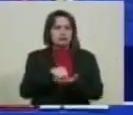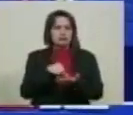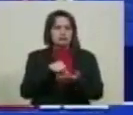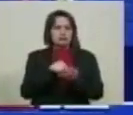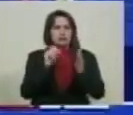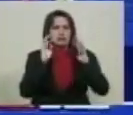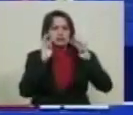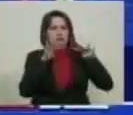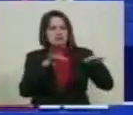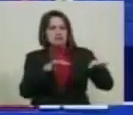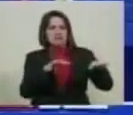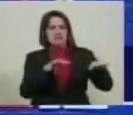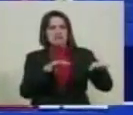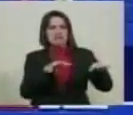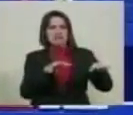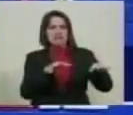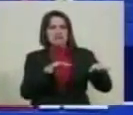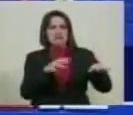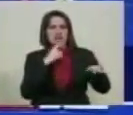odios.